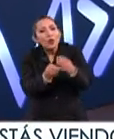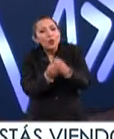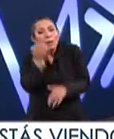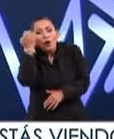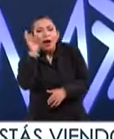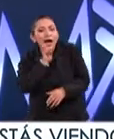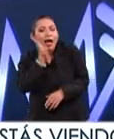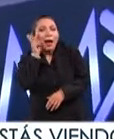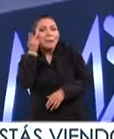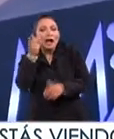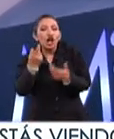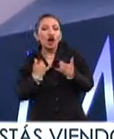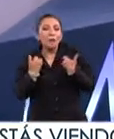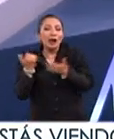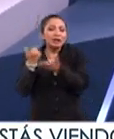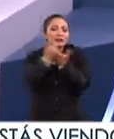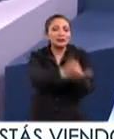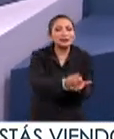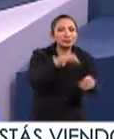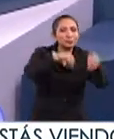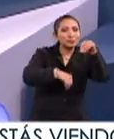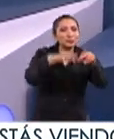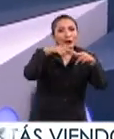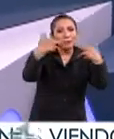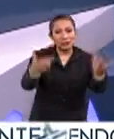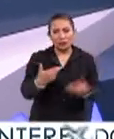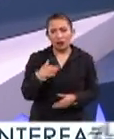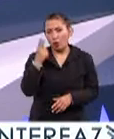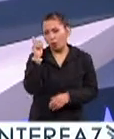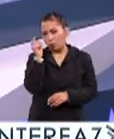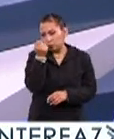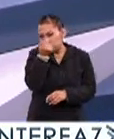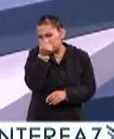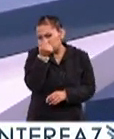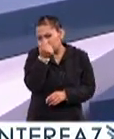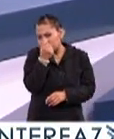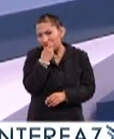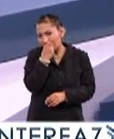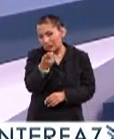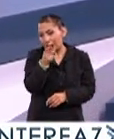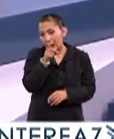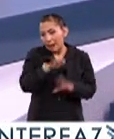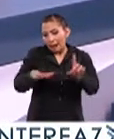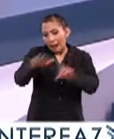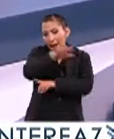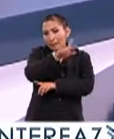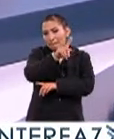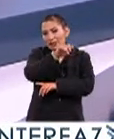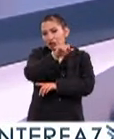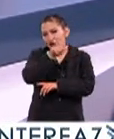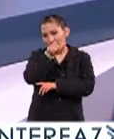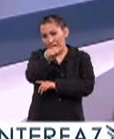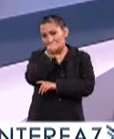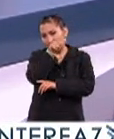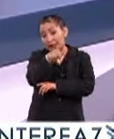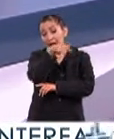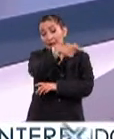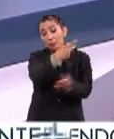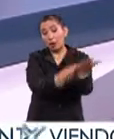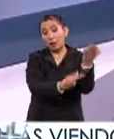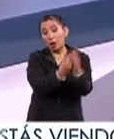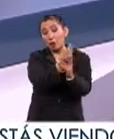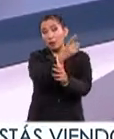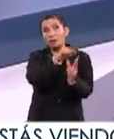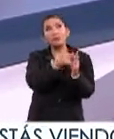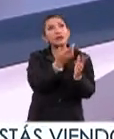de experimentación con los jóvenes en la revista? Bueno, mira, te quiero hablar un poquito de Piso 16, porque Piso 16 es un programa nuevo